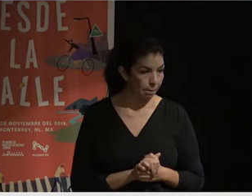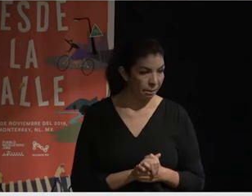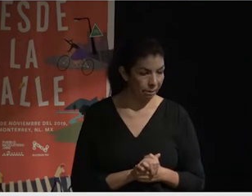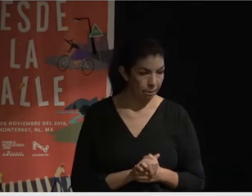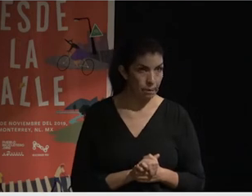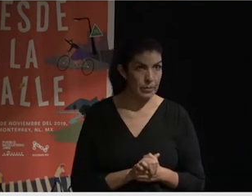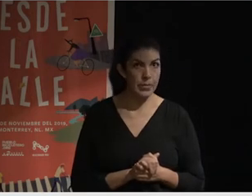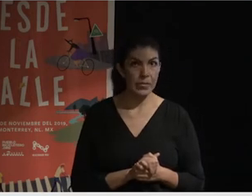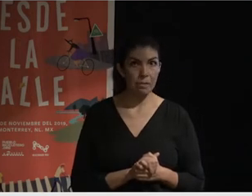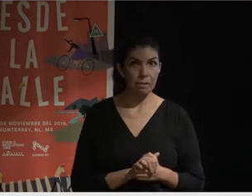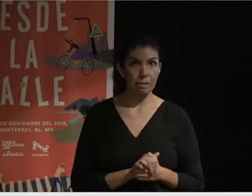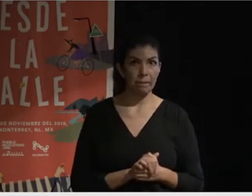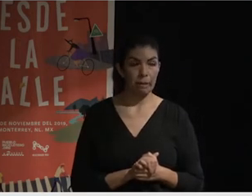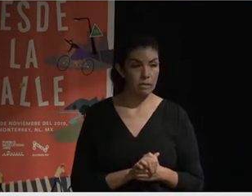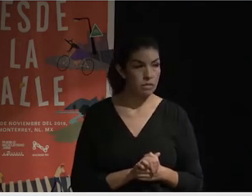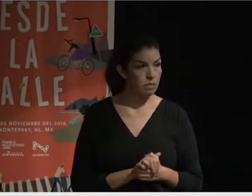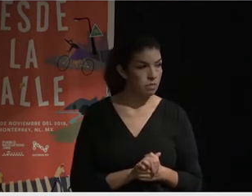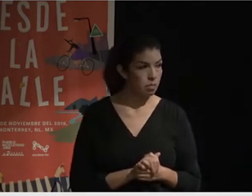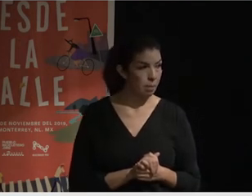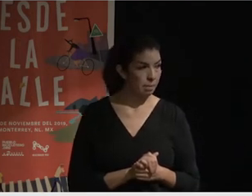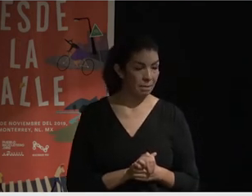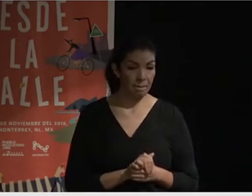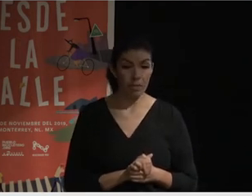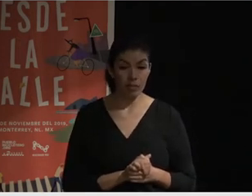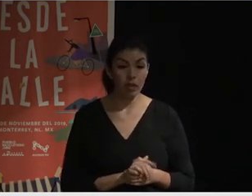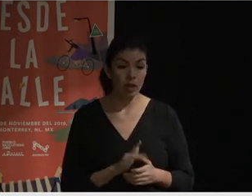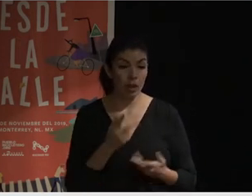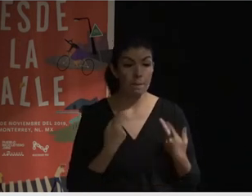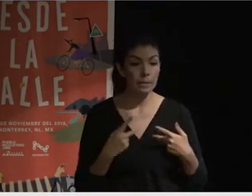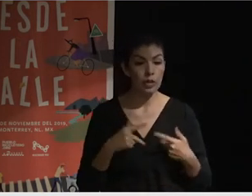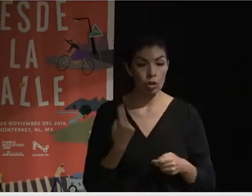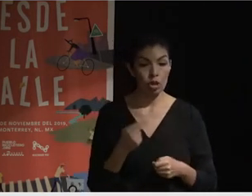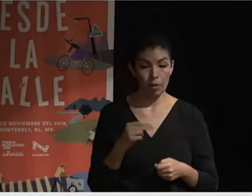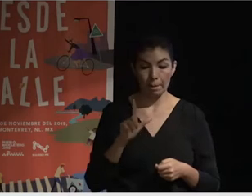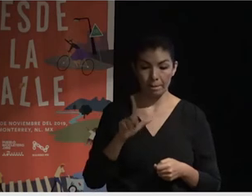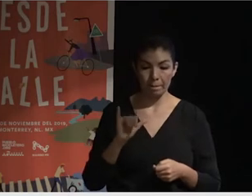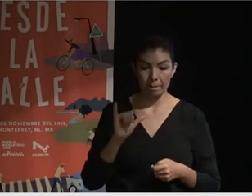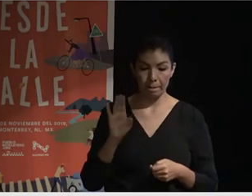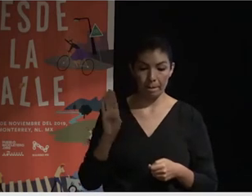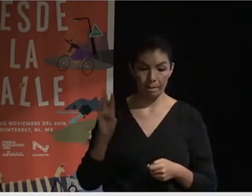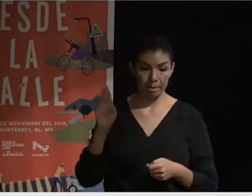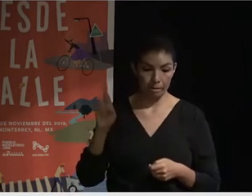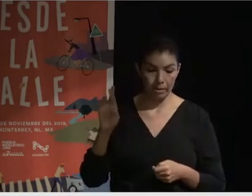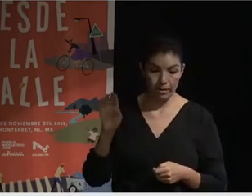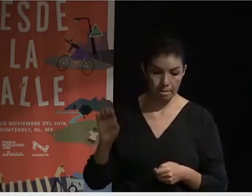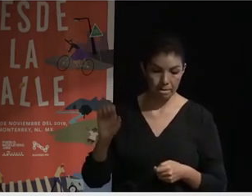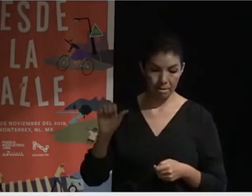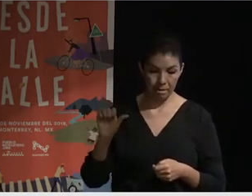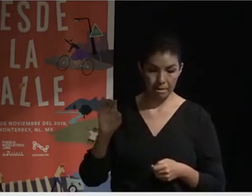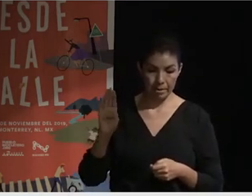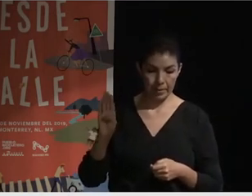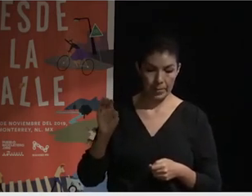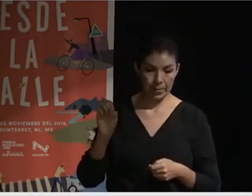Y tenemos de la cuenta que dice Libre a Bordo, así se llama la cuenta, dice, ¿un alimento para la gentrificación es la